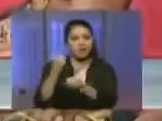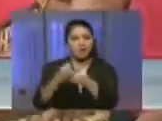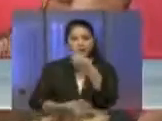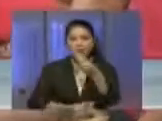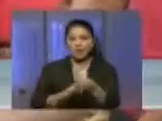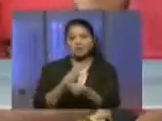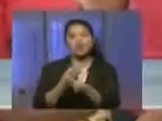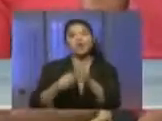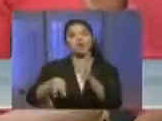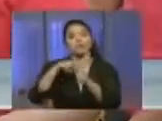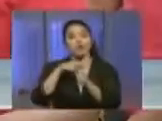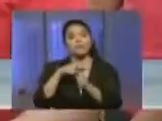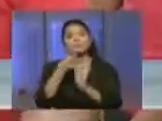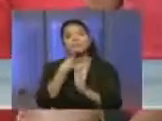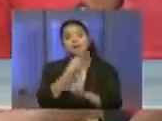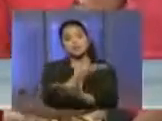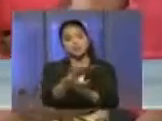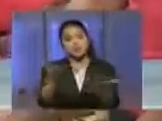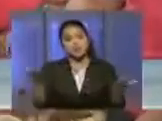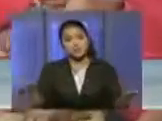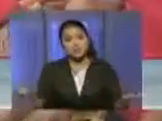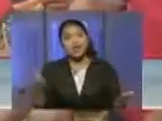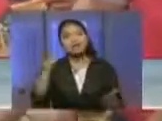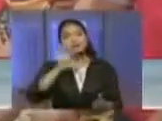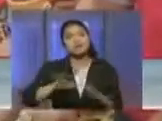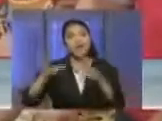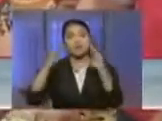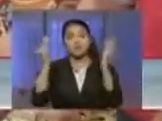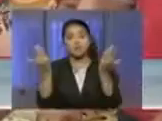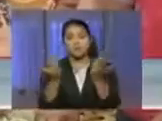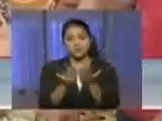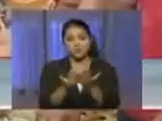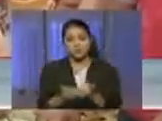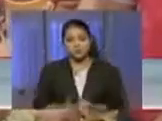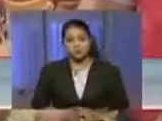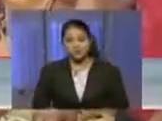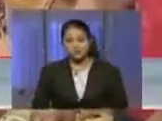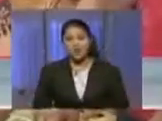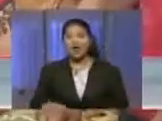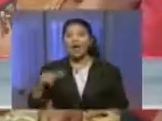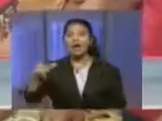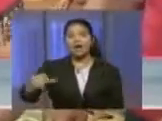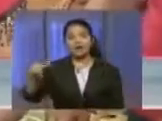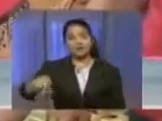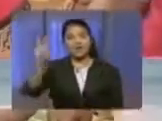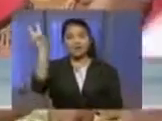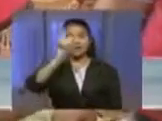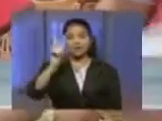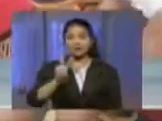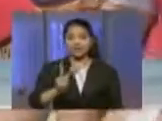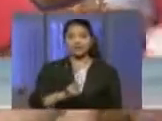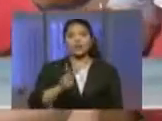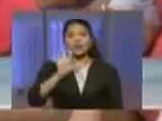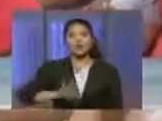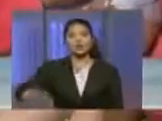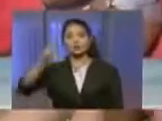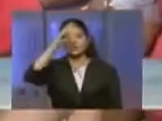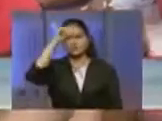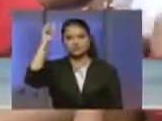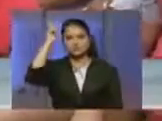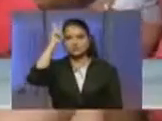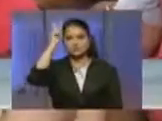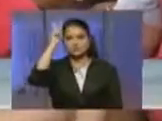para reportarle a usted y al mundo entero que en Venezuela los pueblos indígenas